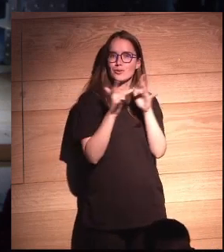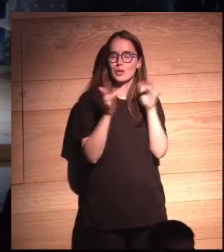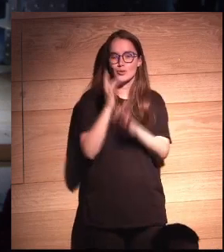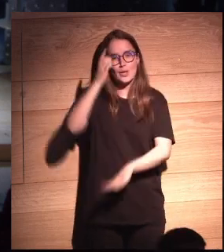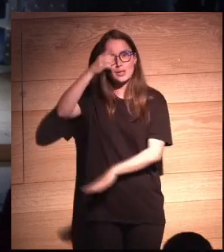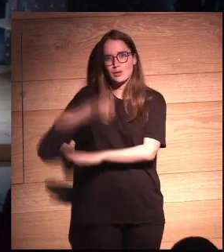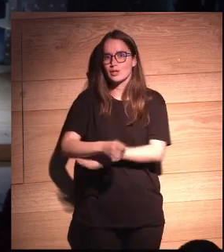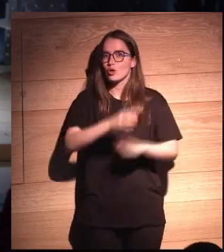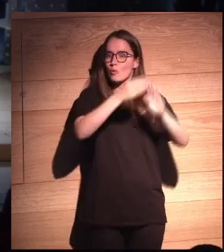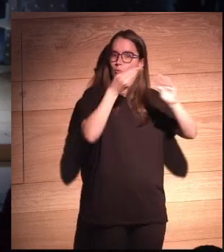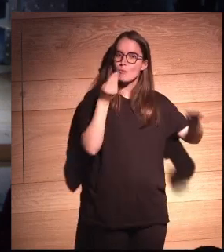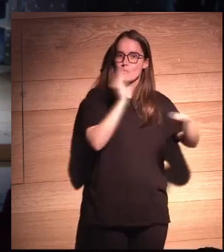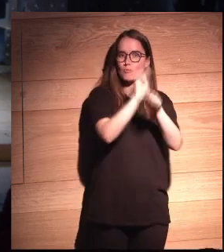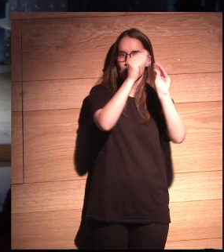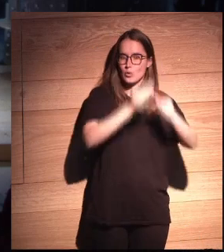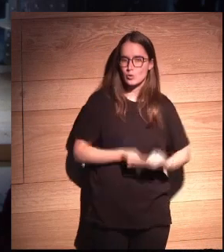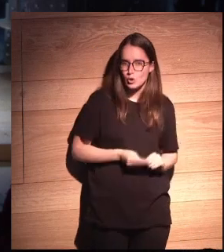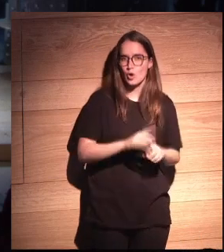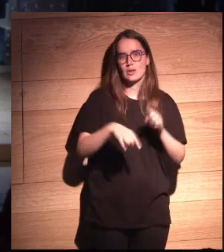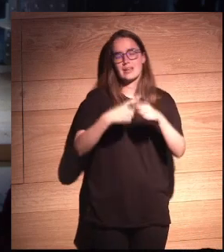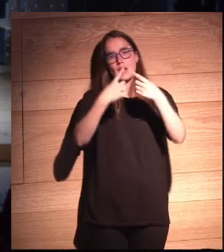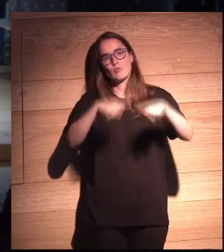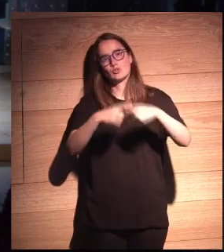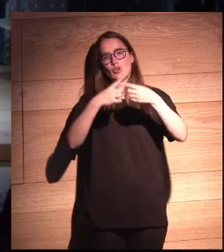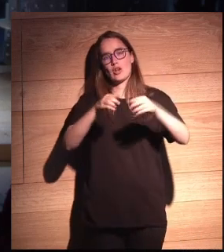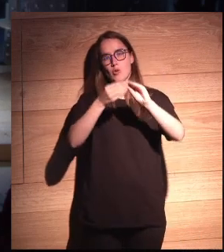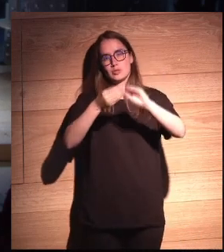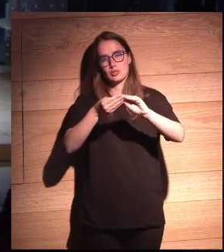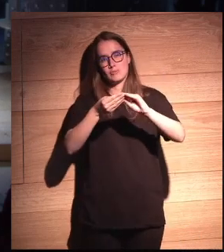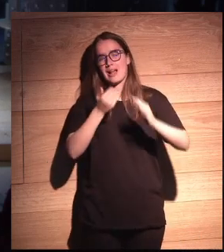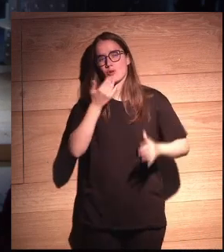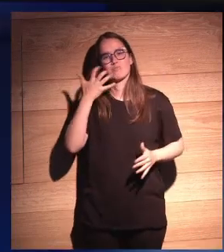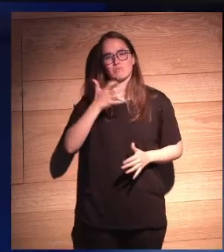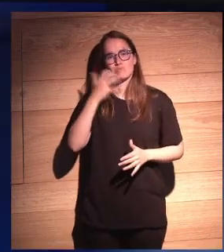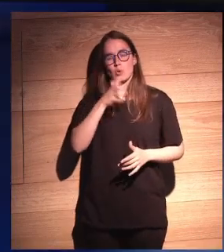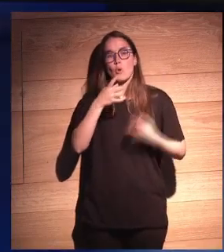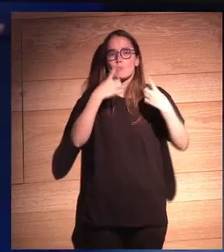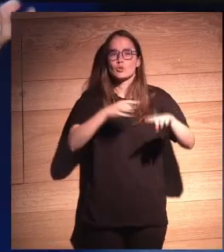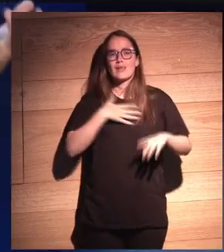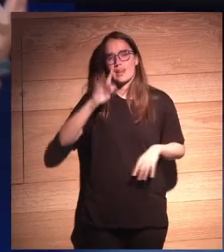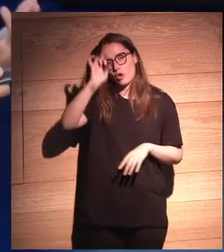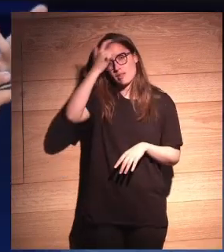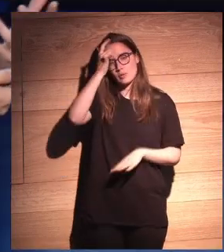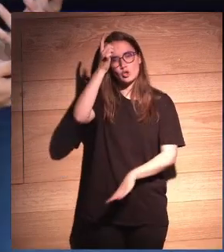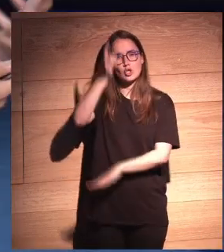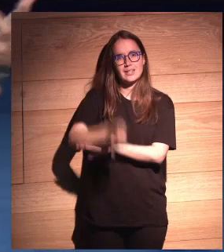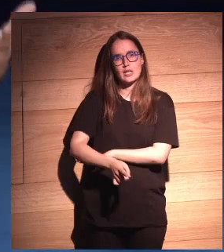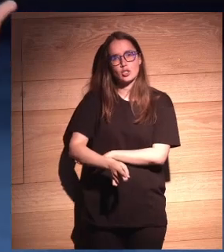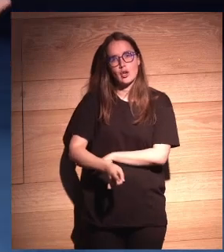entre director y productor versus músico y compositor usualmente es bastante extraña, porque el músico está buscando conceptos que los directores